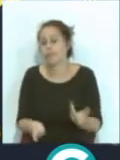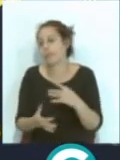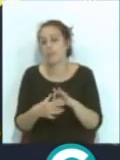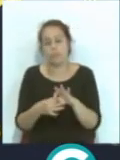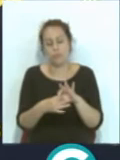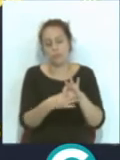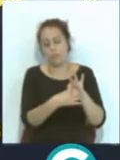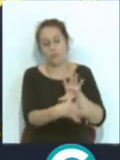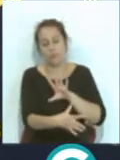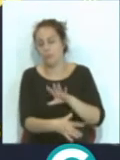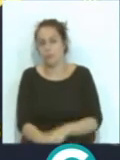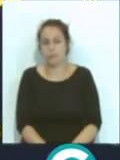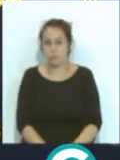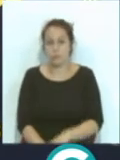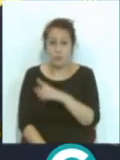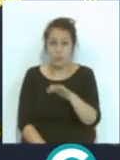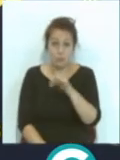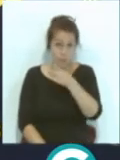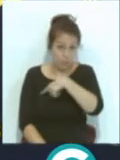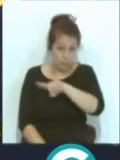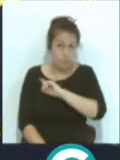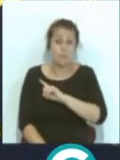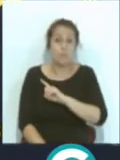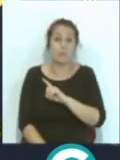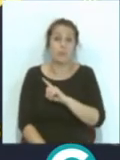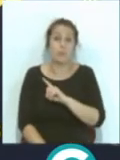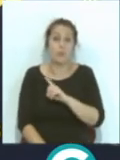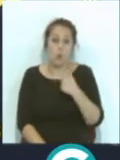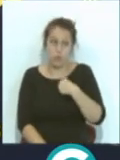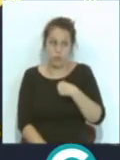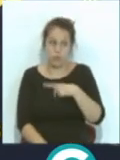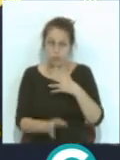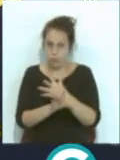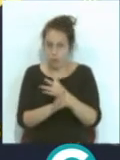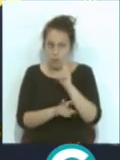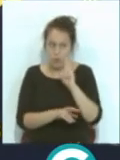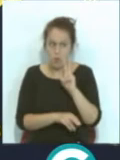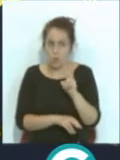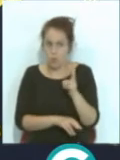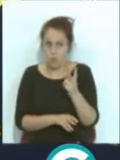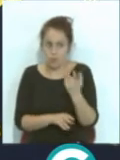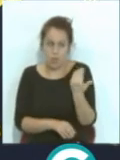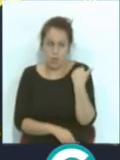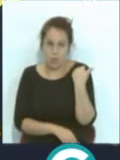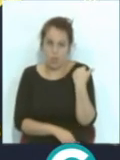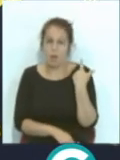ver, no va a tener nada que ver. Además, ellos, de hecho, yo les he visto jugar a ellos últimamente, el partido del Getafe a mí no me